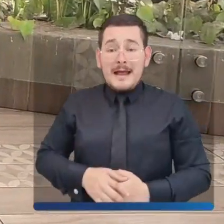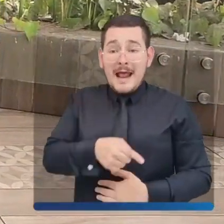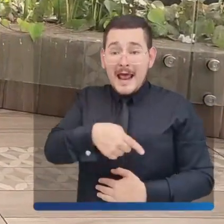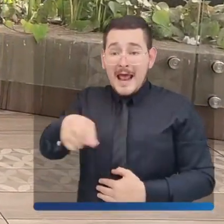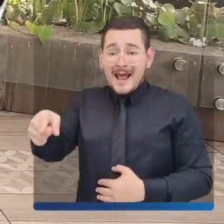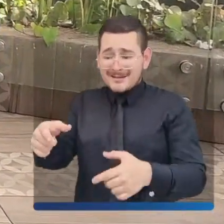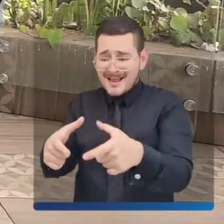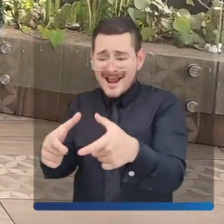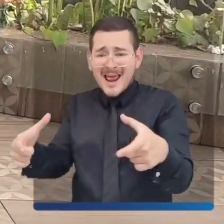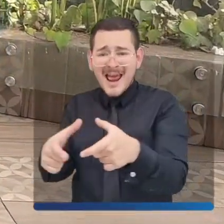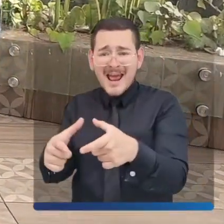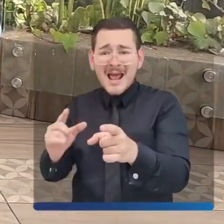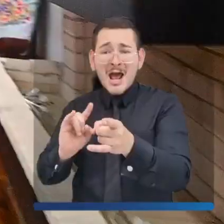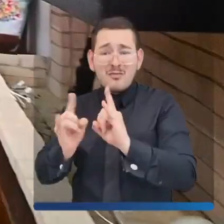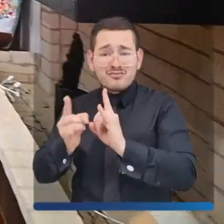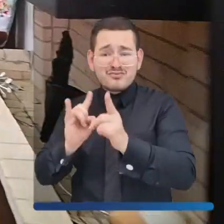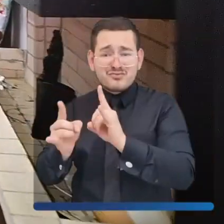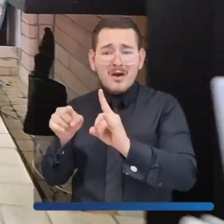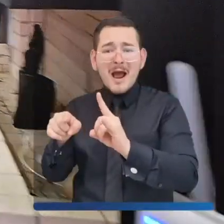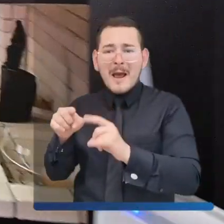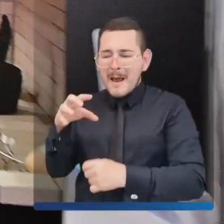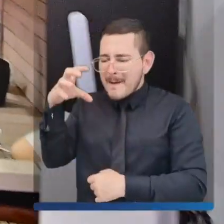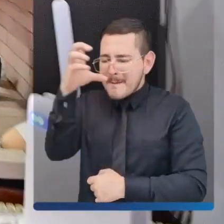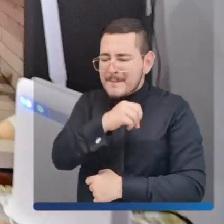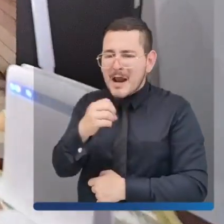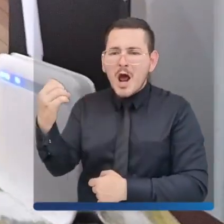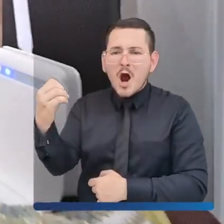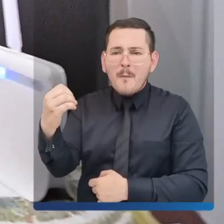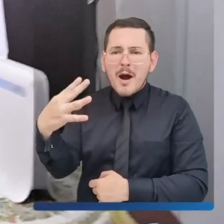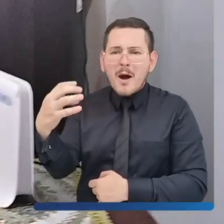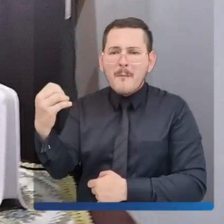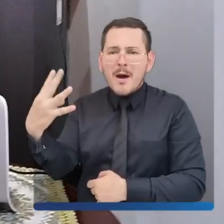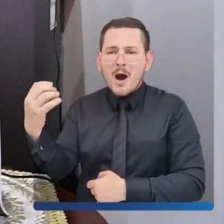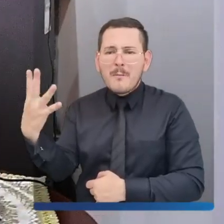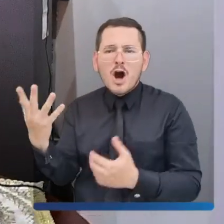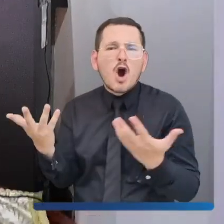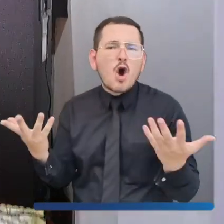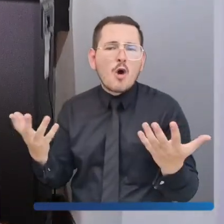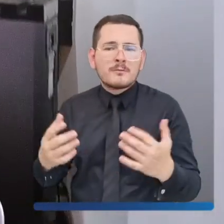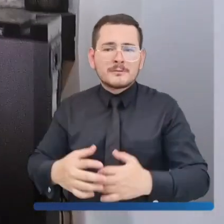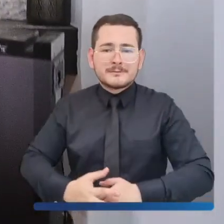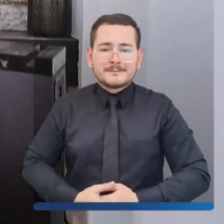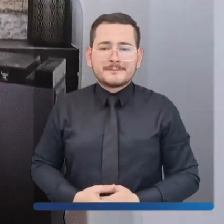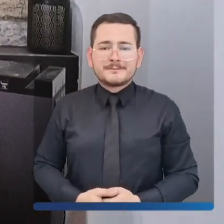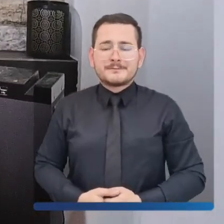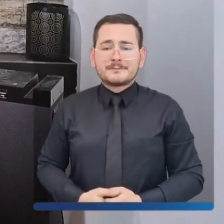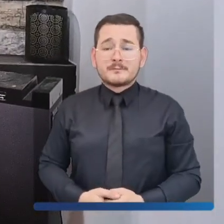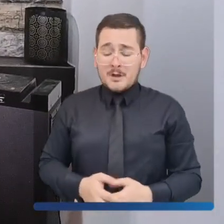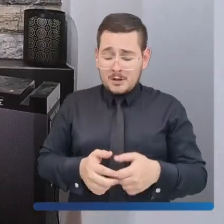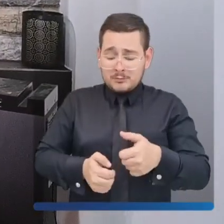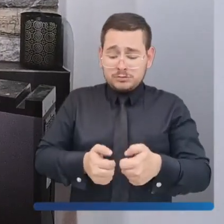al bicho este del internet y miras, por favor, cuáles luces están prendidas.